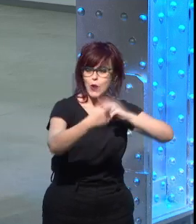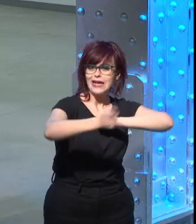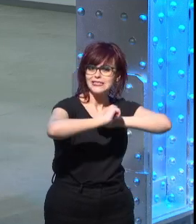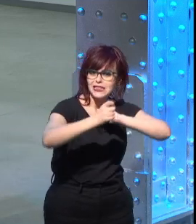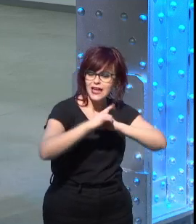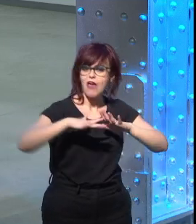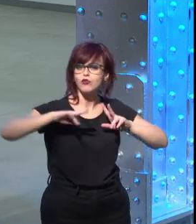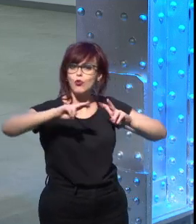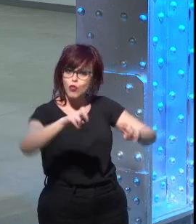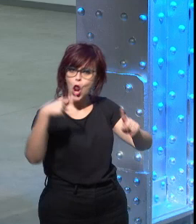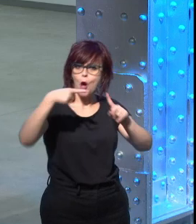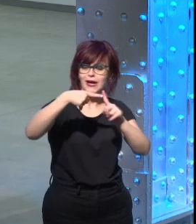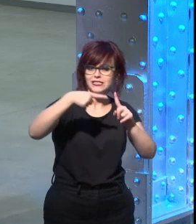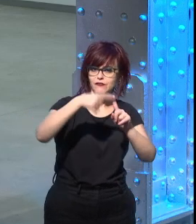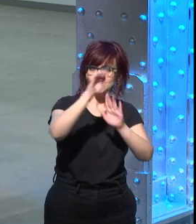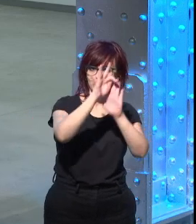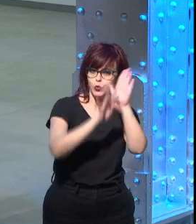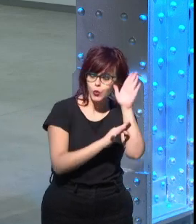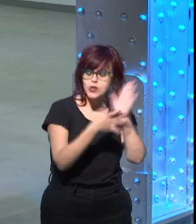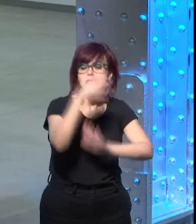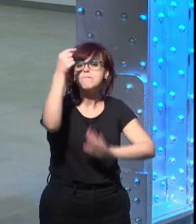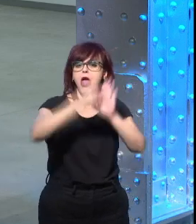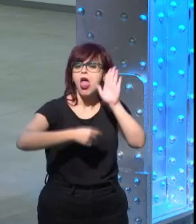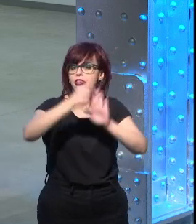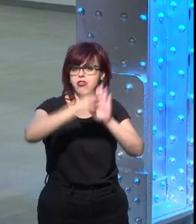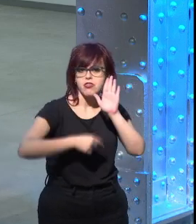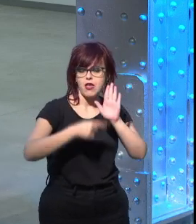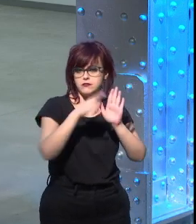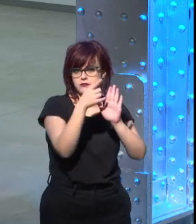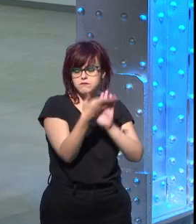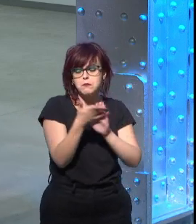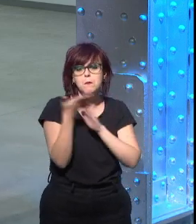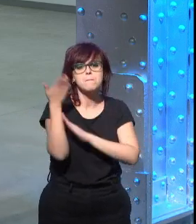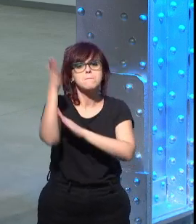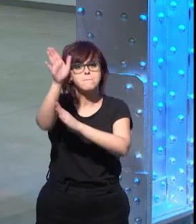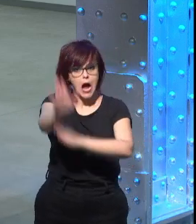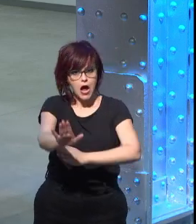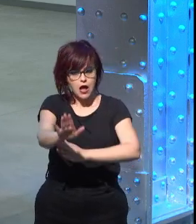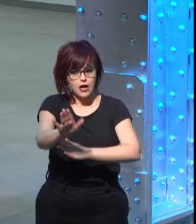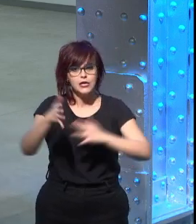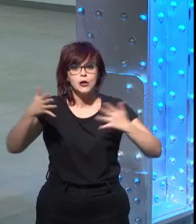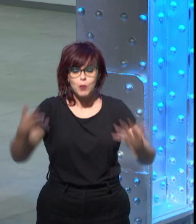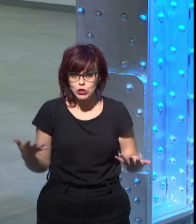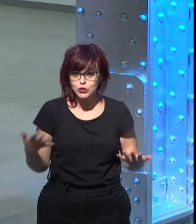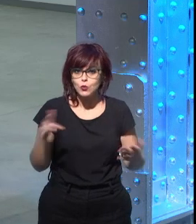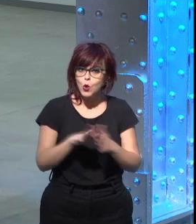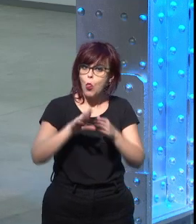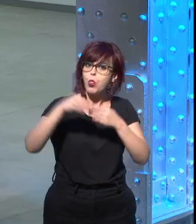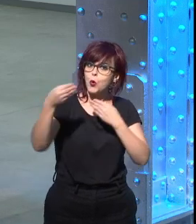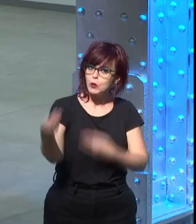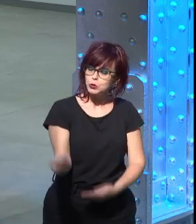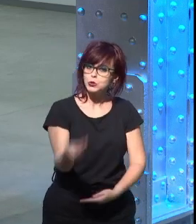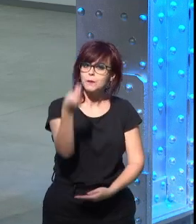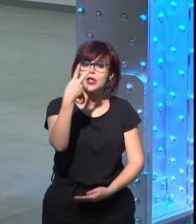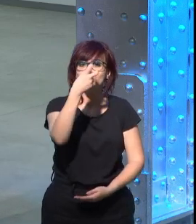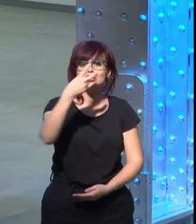establecen unos objetivos y se plantean unas medidas. Como consecuencia de todo eso, pues ha salido un documento